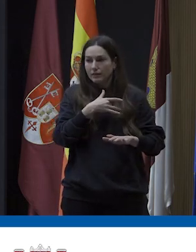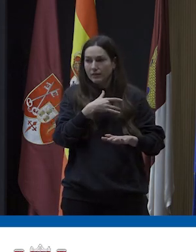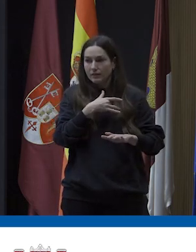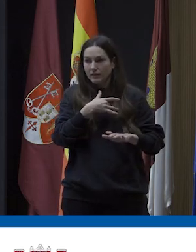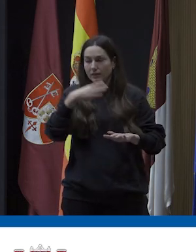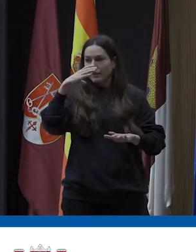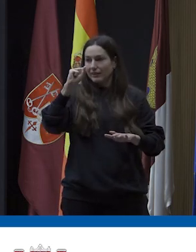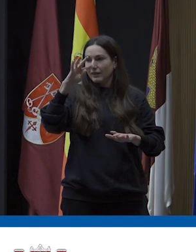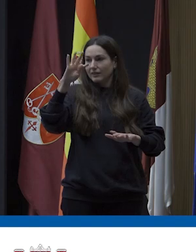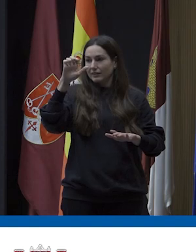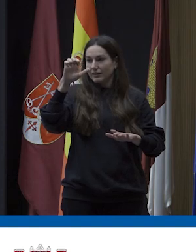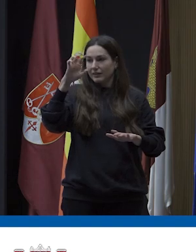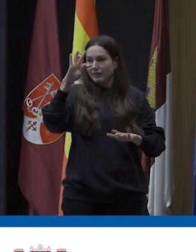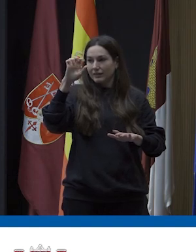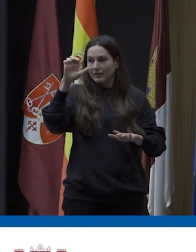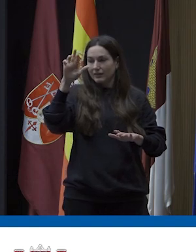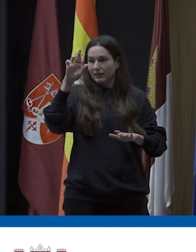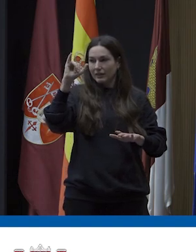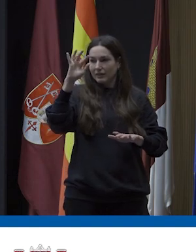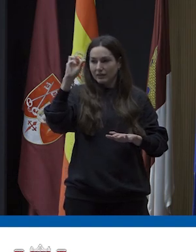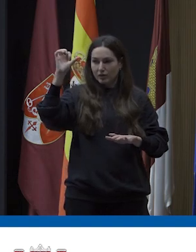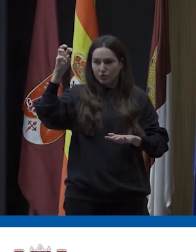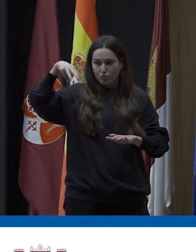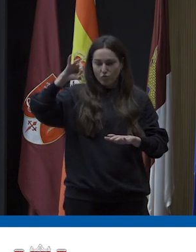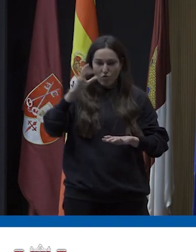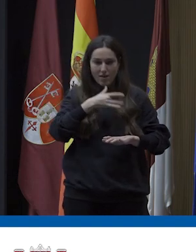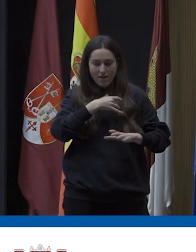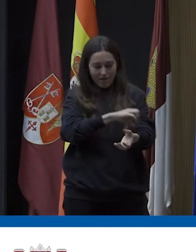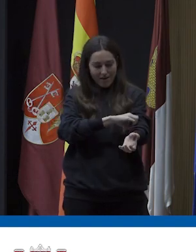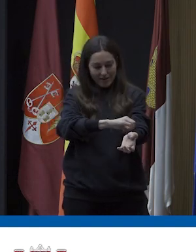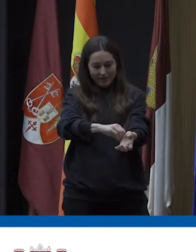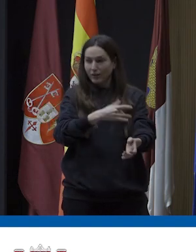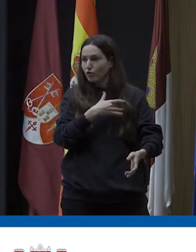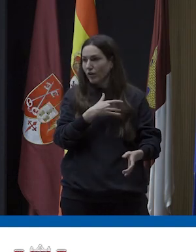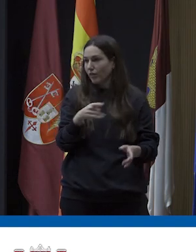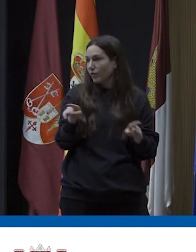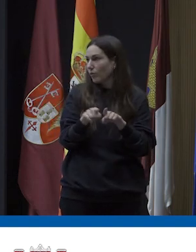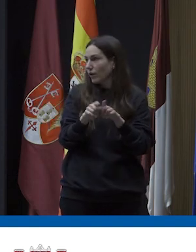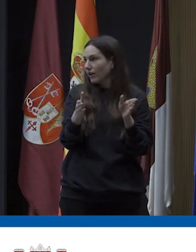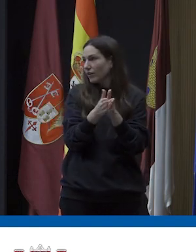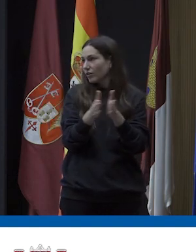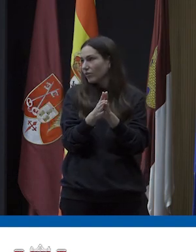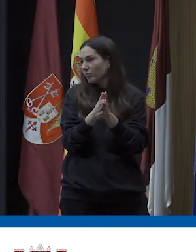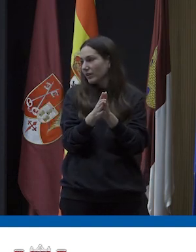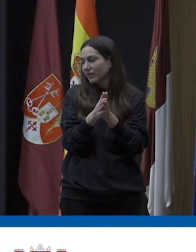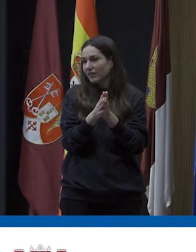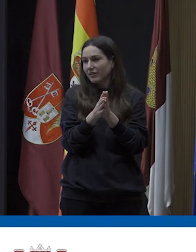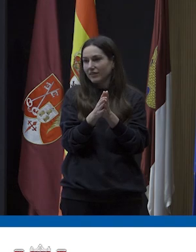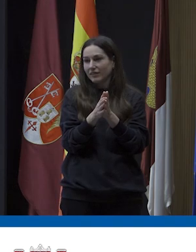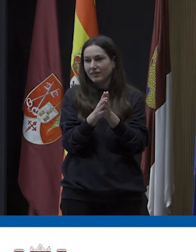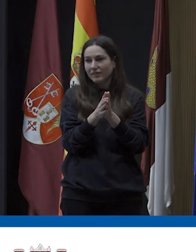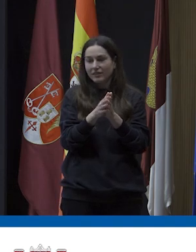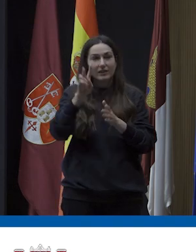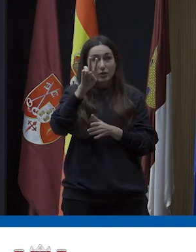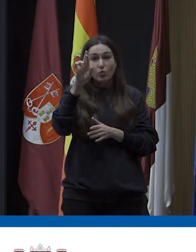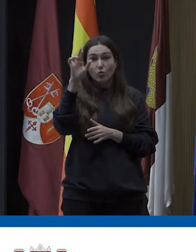el cateterismo de las arterias del corazón, lo que ha puesto el compañero en la coronariografía. Un